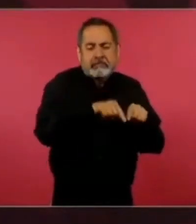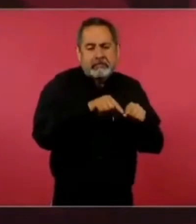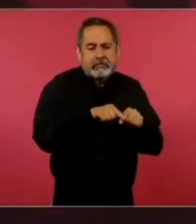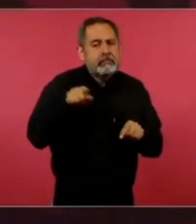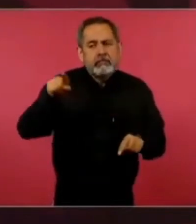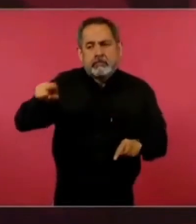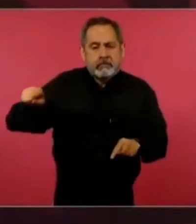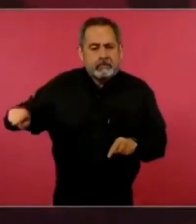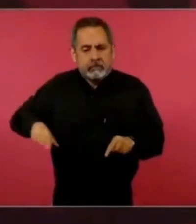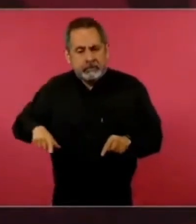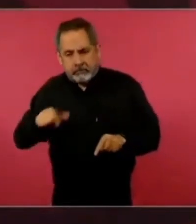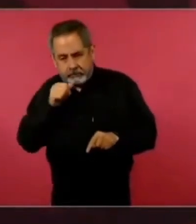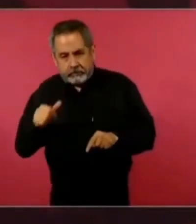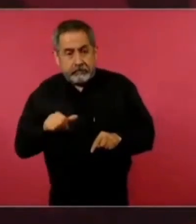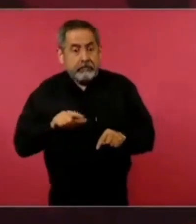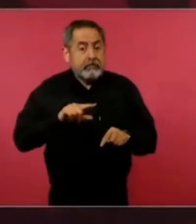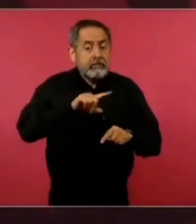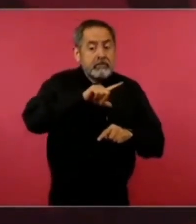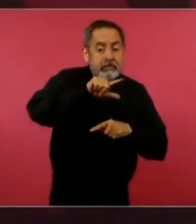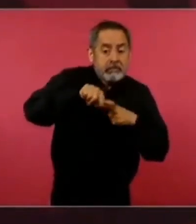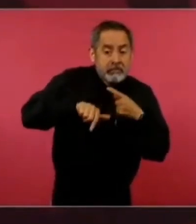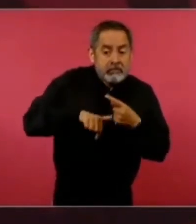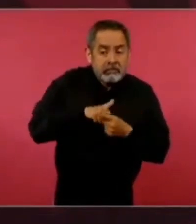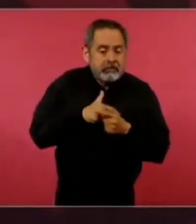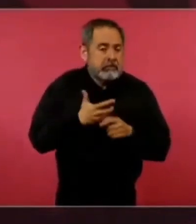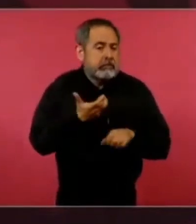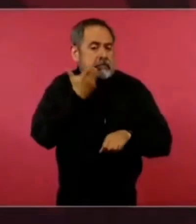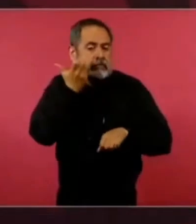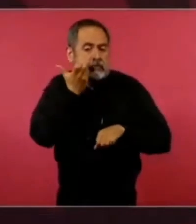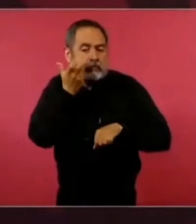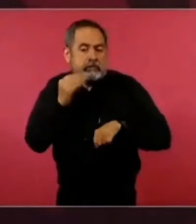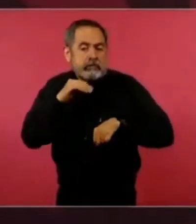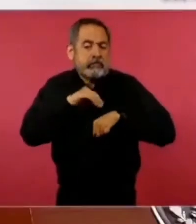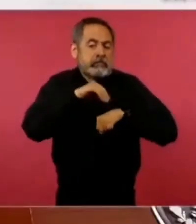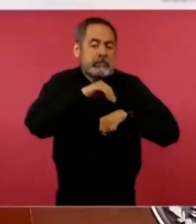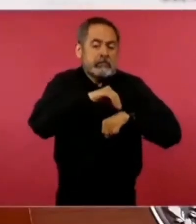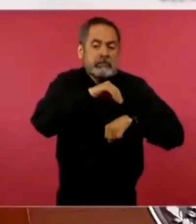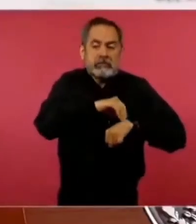Pero después empieza a cambiar la narrativa.